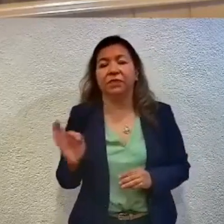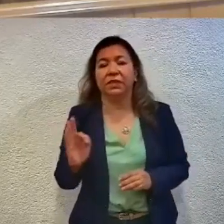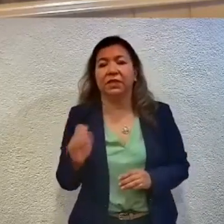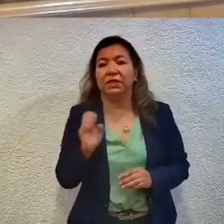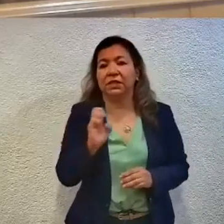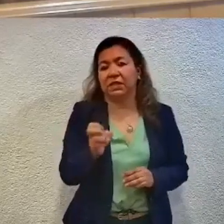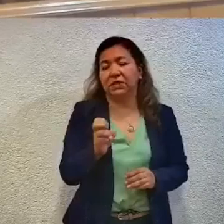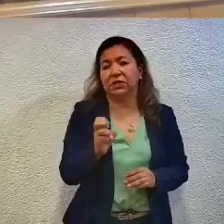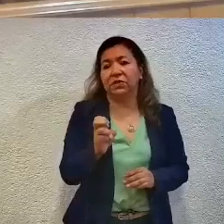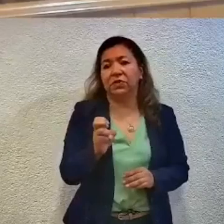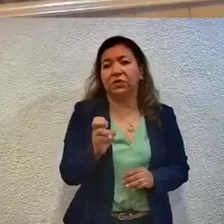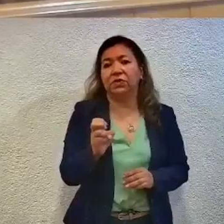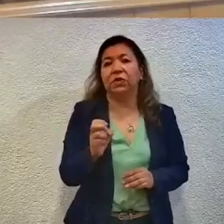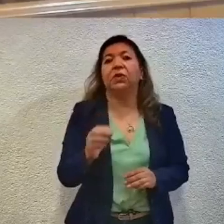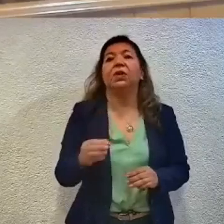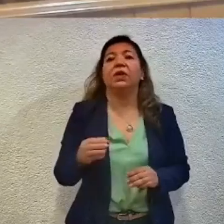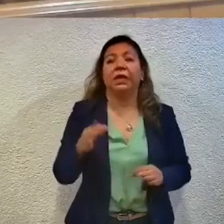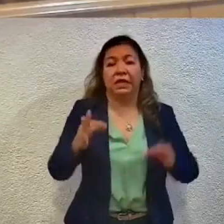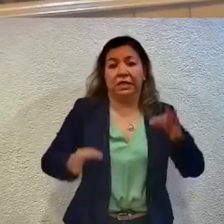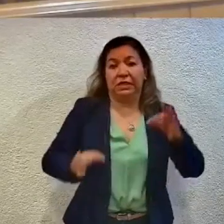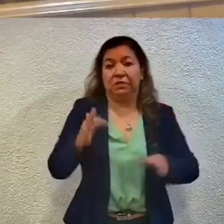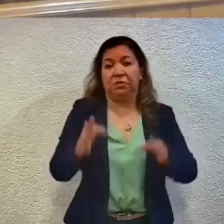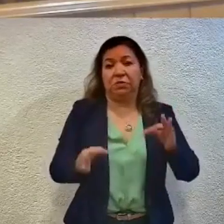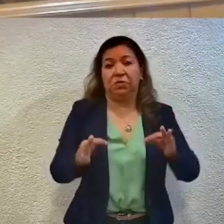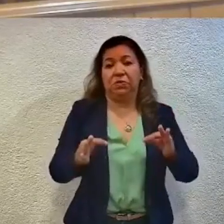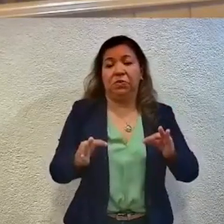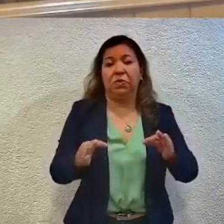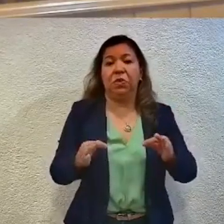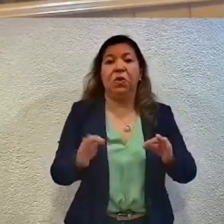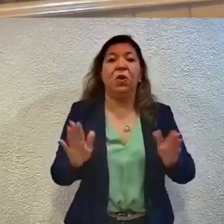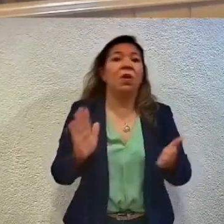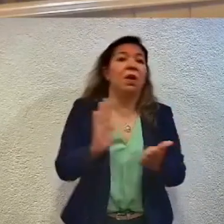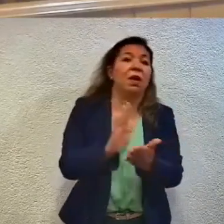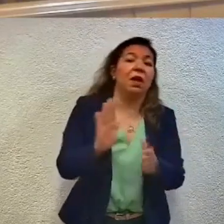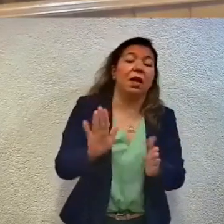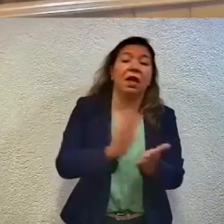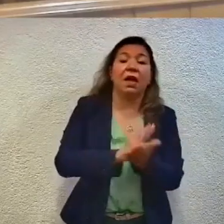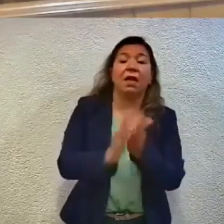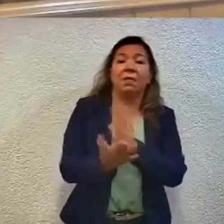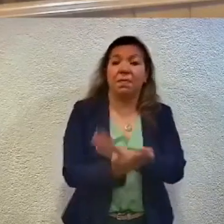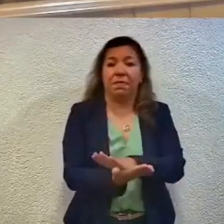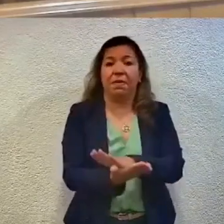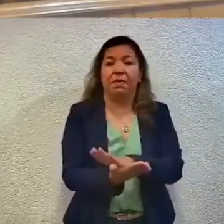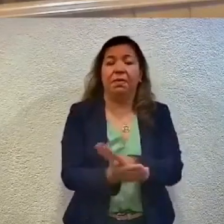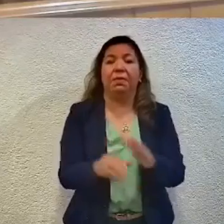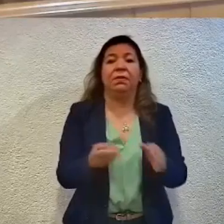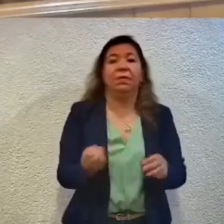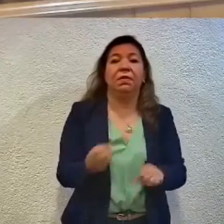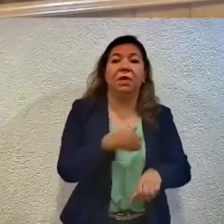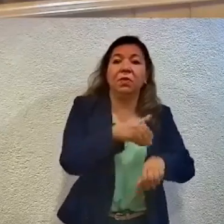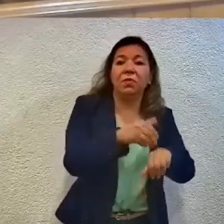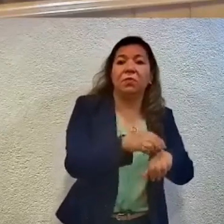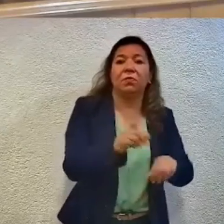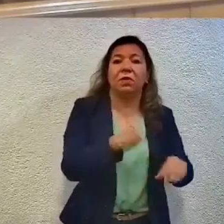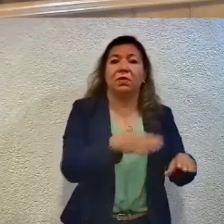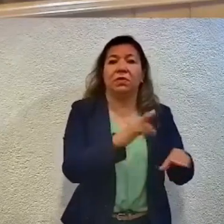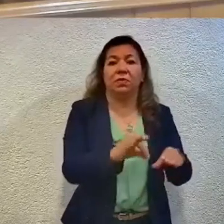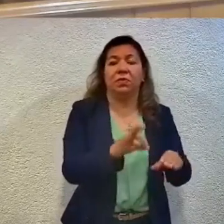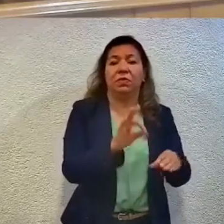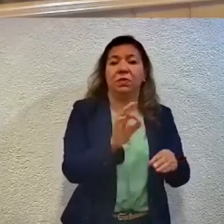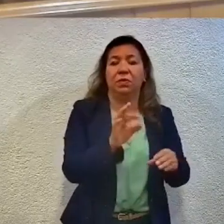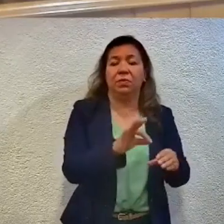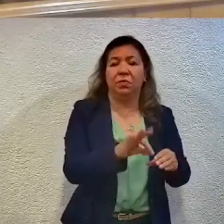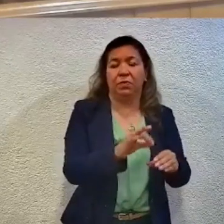para que este órgano jurisdiccional revoque la determinación ahora impugnada, porque en el caso tal respuesta negativa